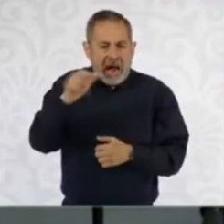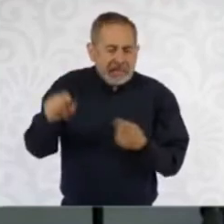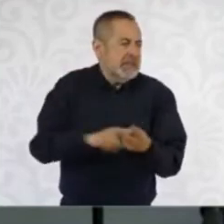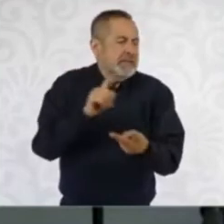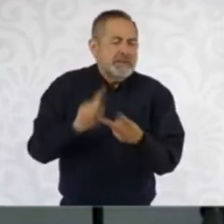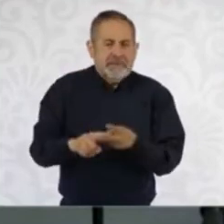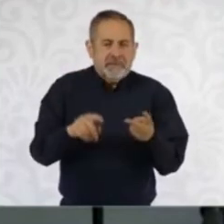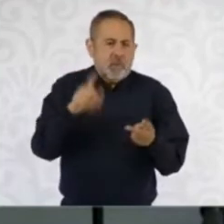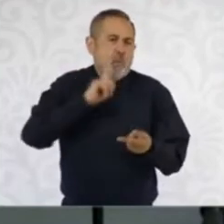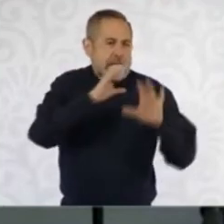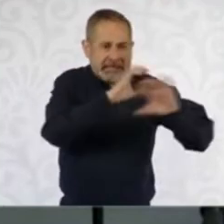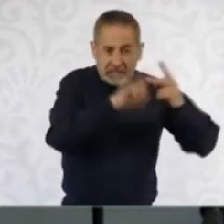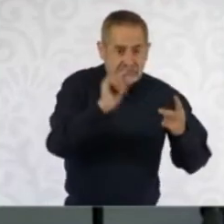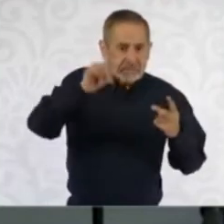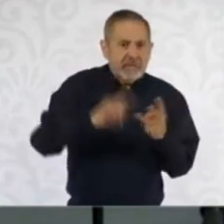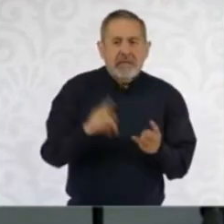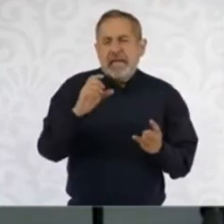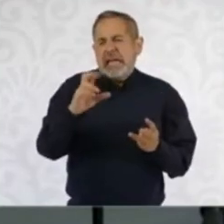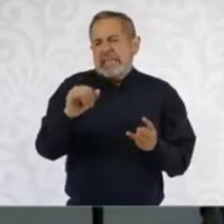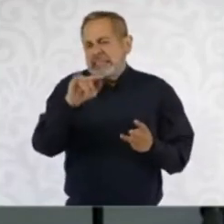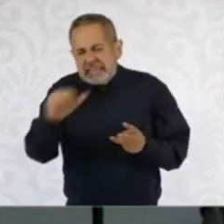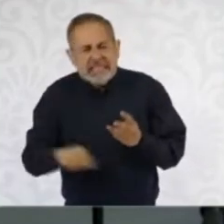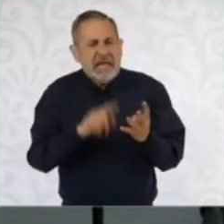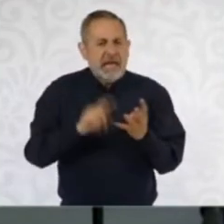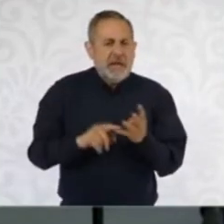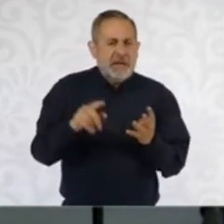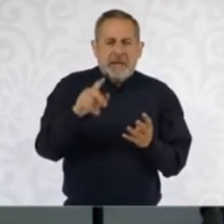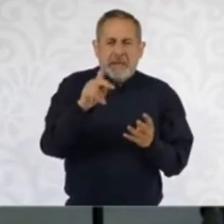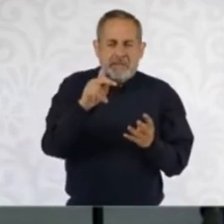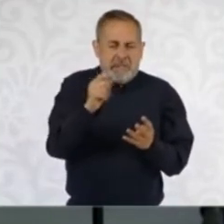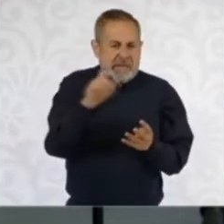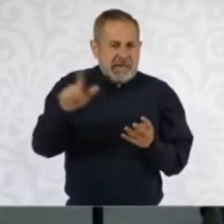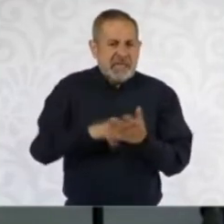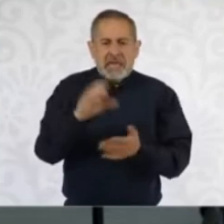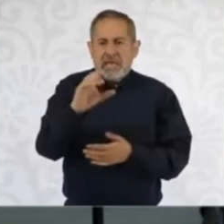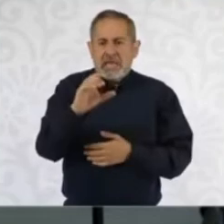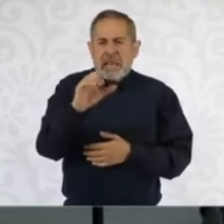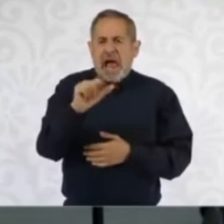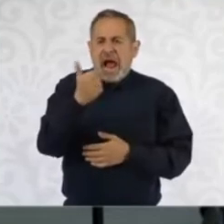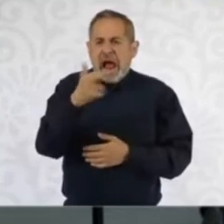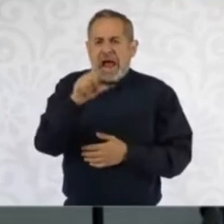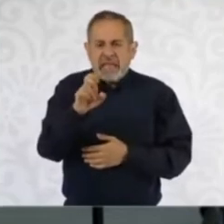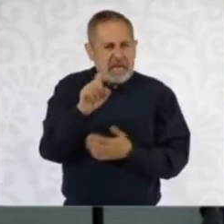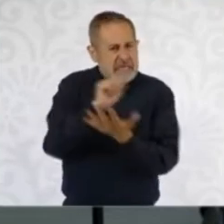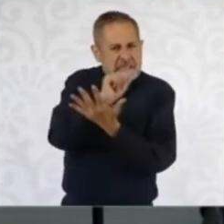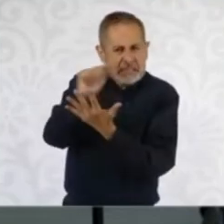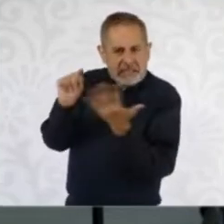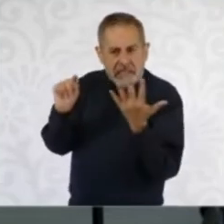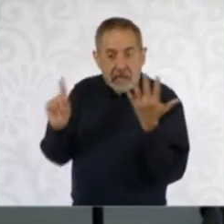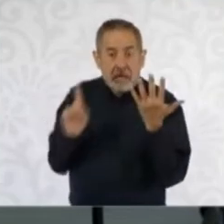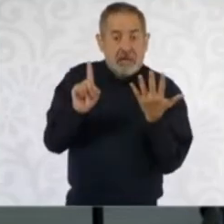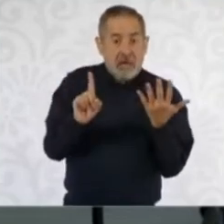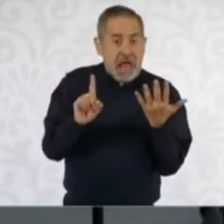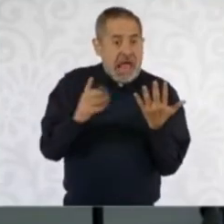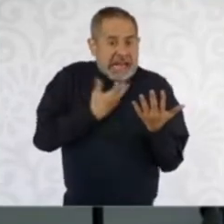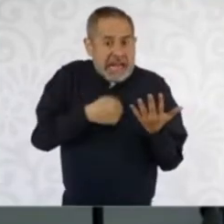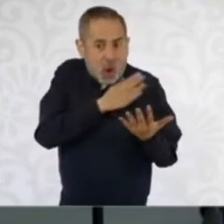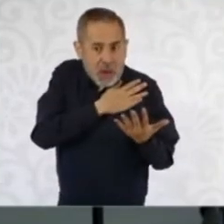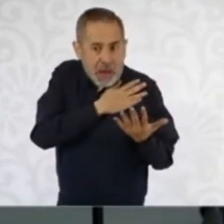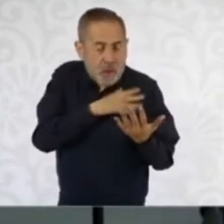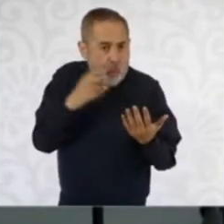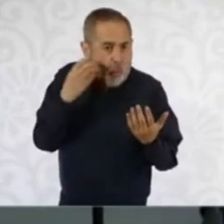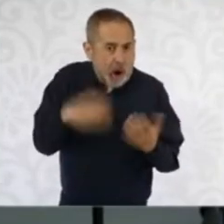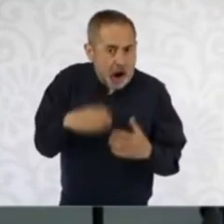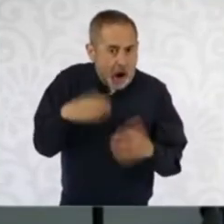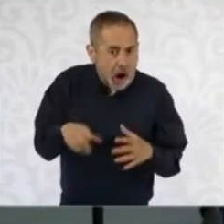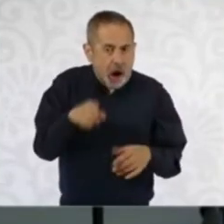Taylor Swift, Cristina Junqueira, analista Fei Li, Christine Lagarde. O sea, realmente, como feminista, bueno, le cito otra frase: